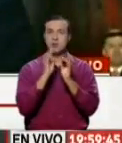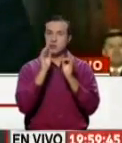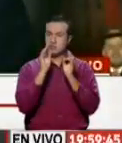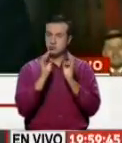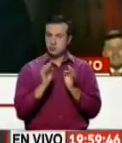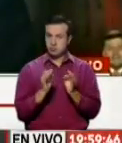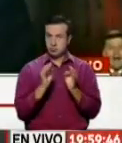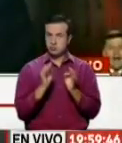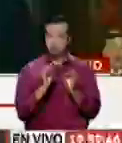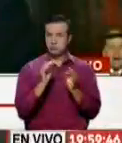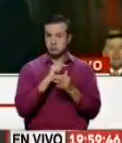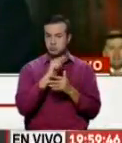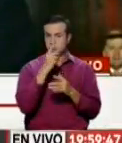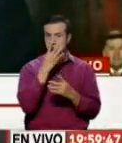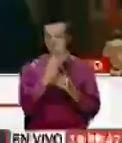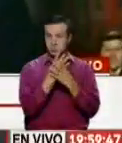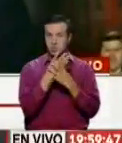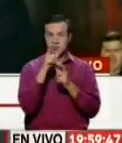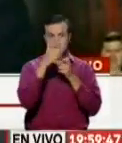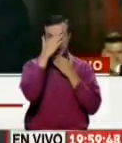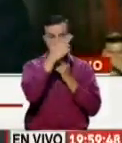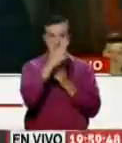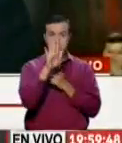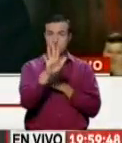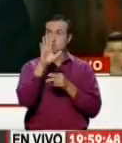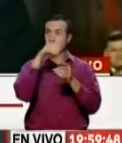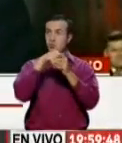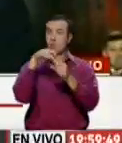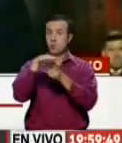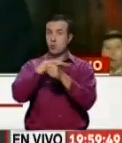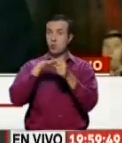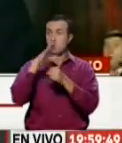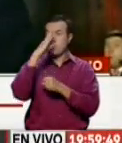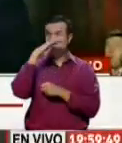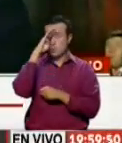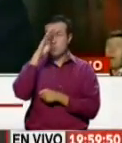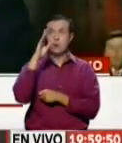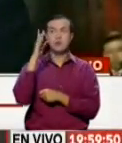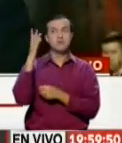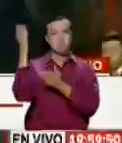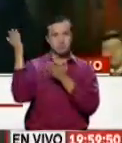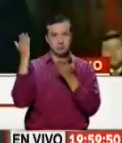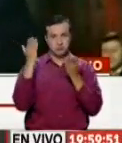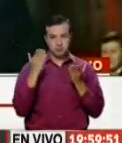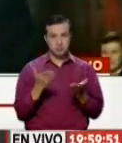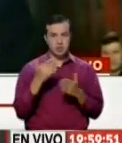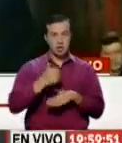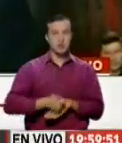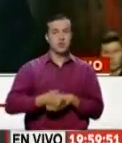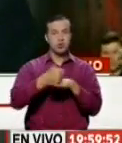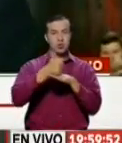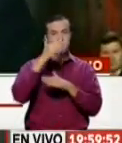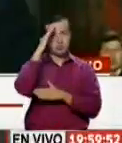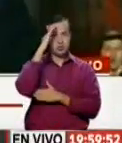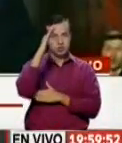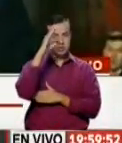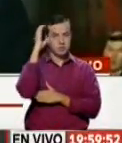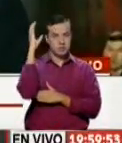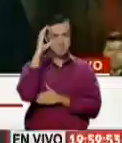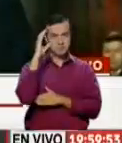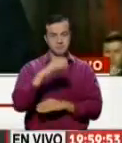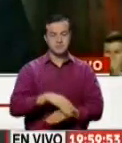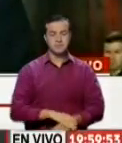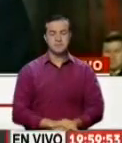efectivas las capturas de los terroristas que se encuentran en su territorio y entregarlos a las autoridades policiales